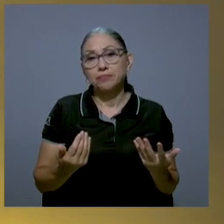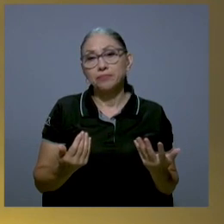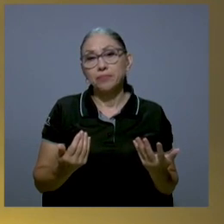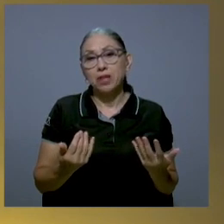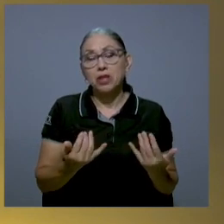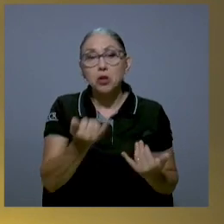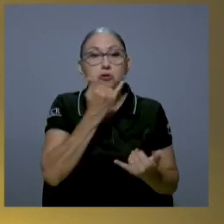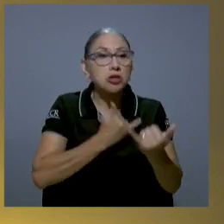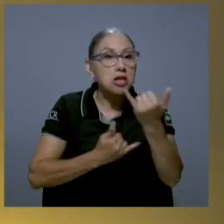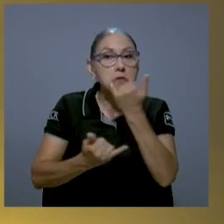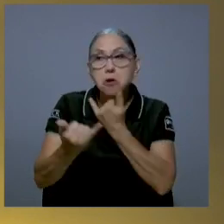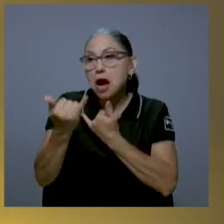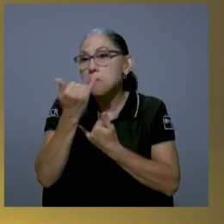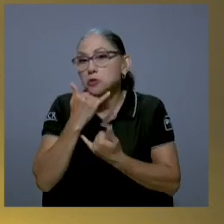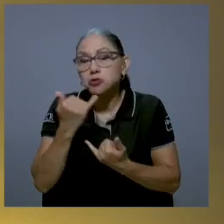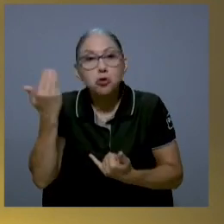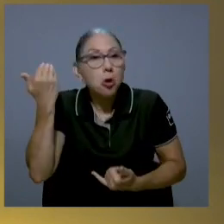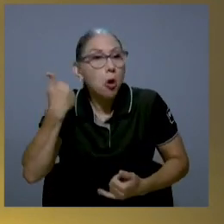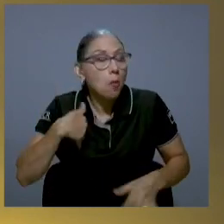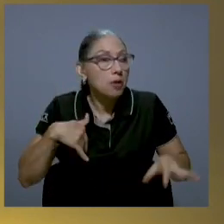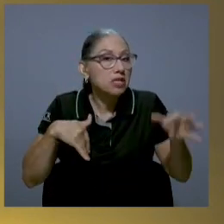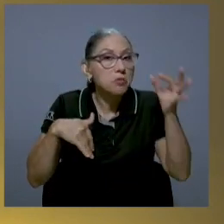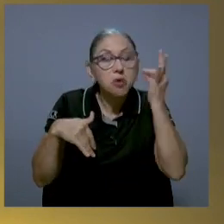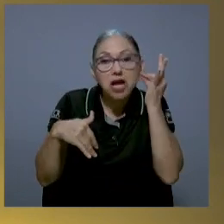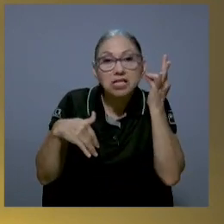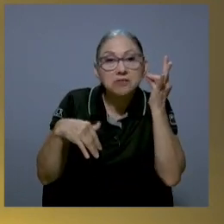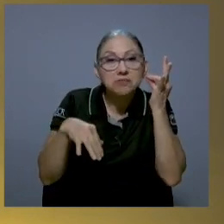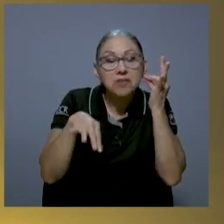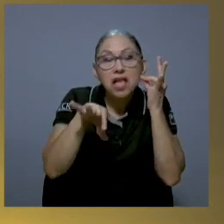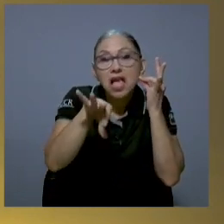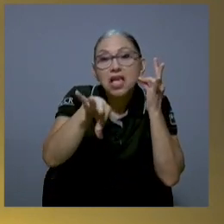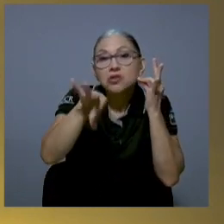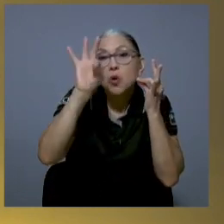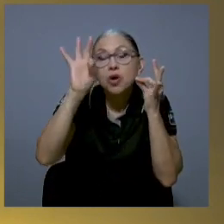hombres y mujeres, escogiendo bien o mal